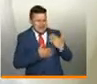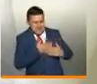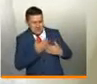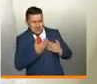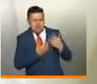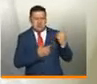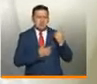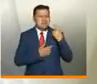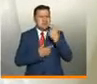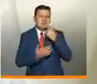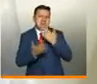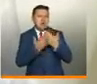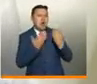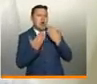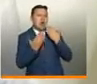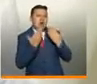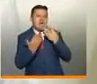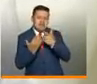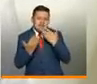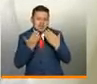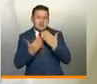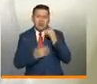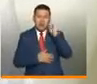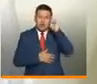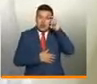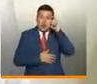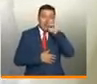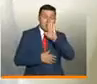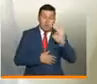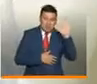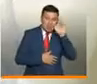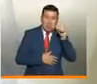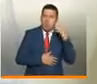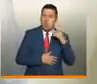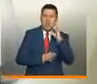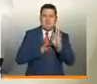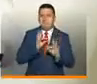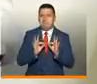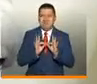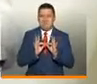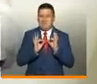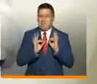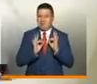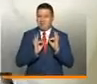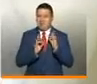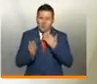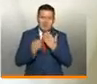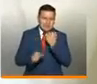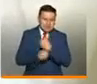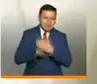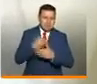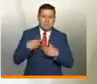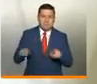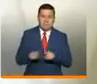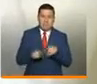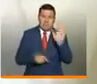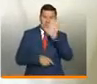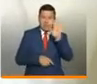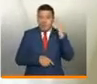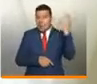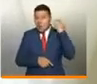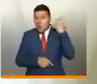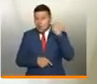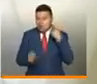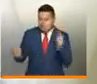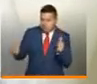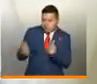confiado en nosotros. La coordinación con el gobierno nacional ha sido perfecta. Y nosotros con nuestro hermano departamento de Córdoba vamos